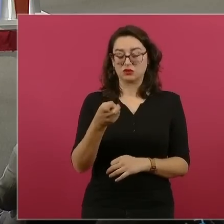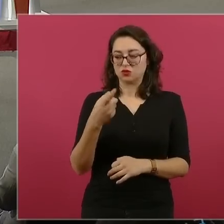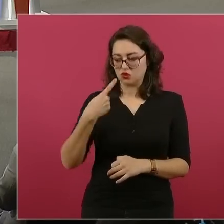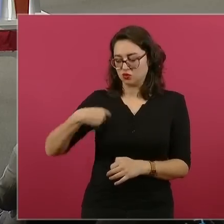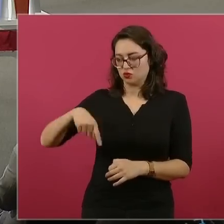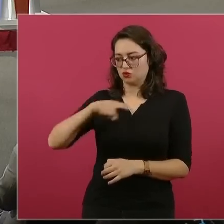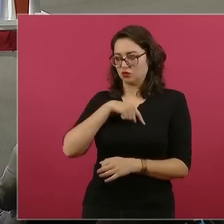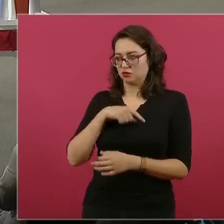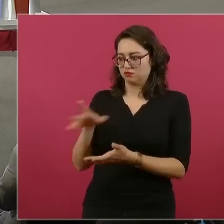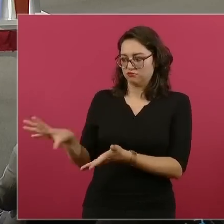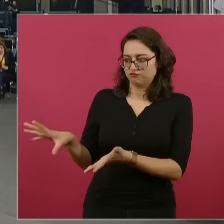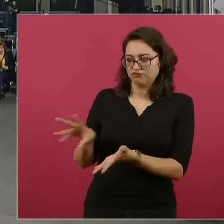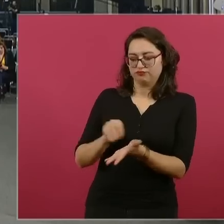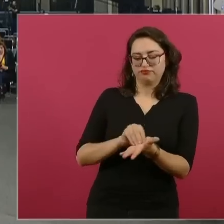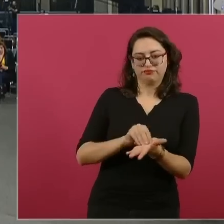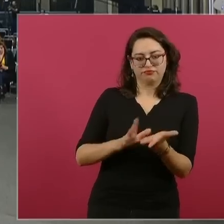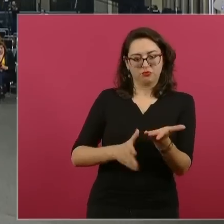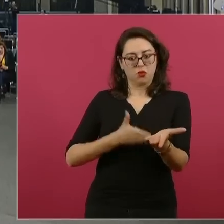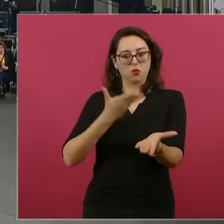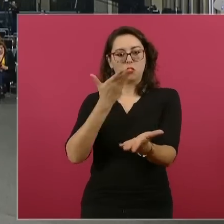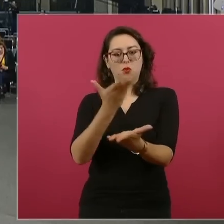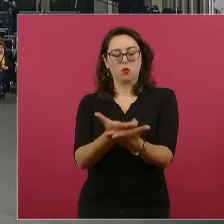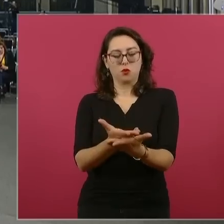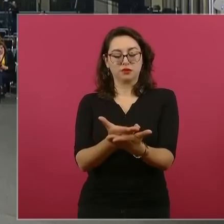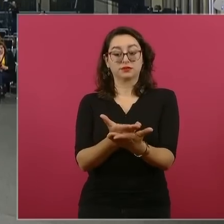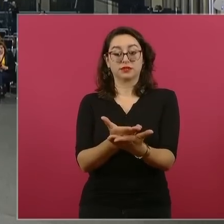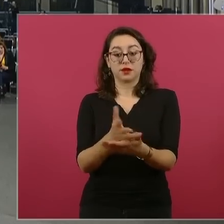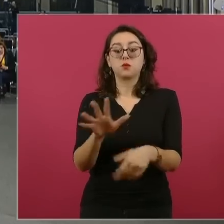económica. Y esto es lo que nos ha dado